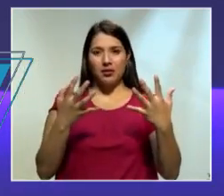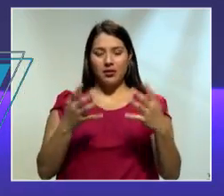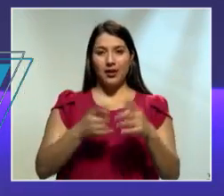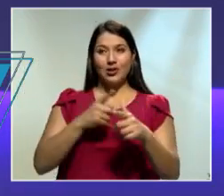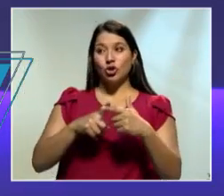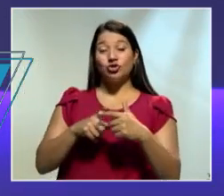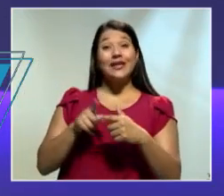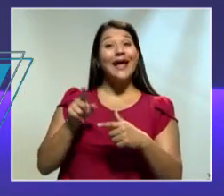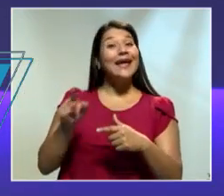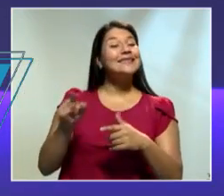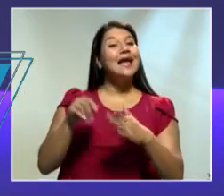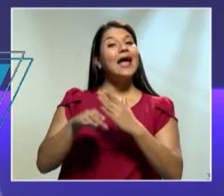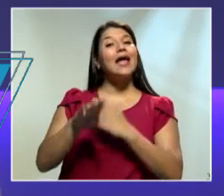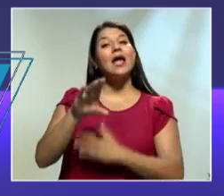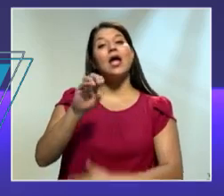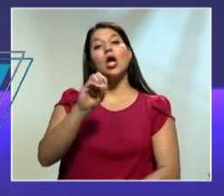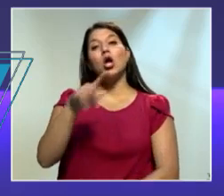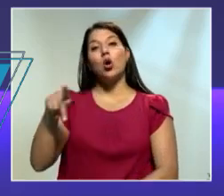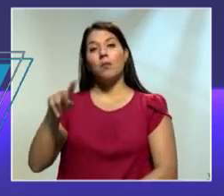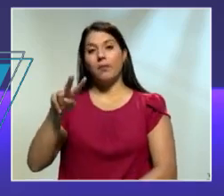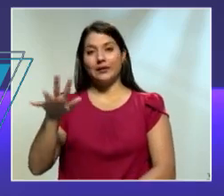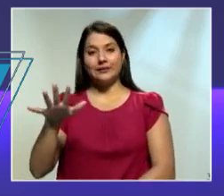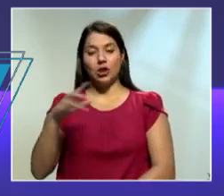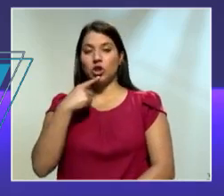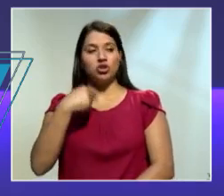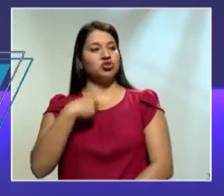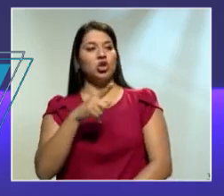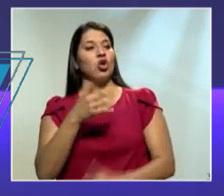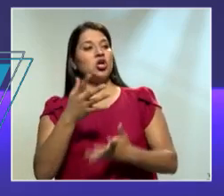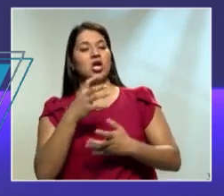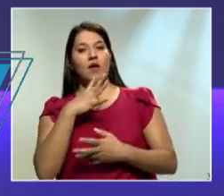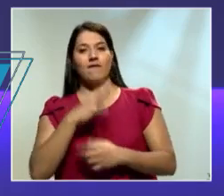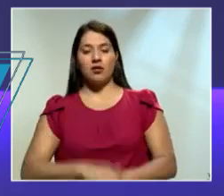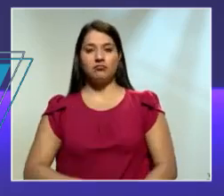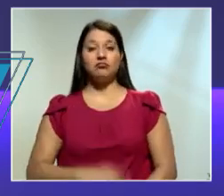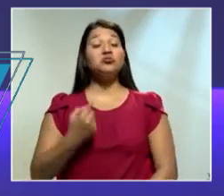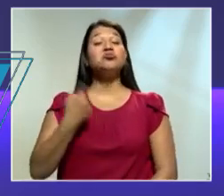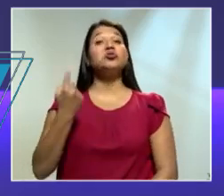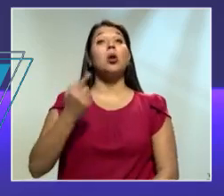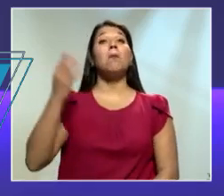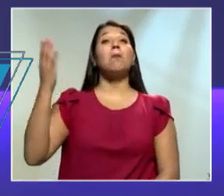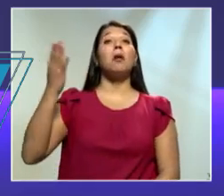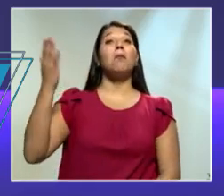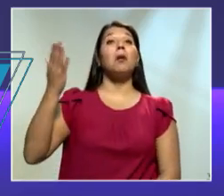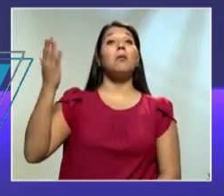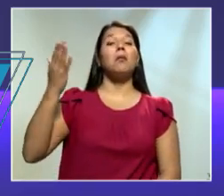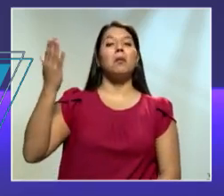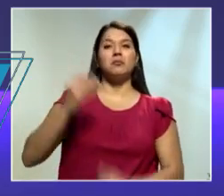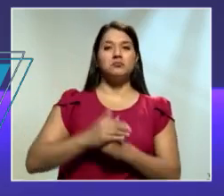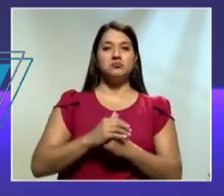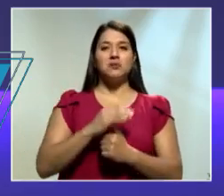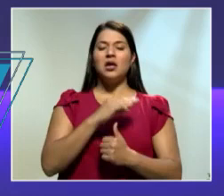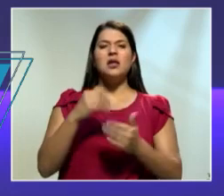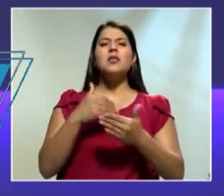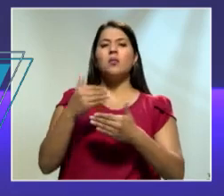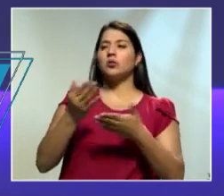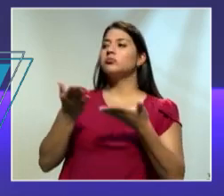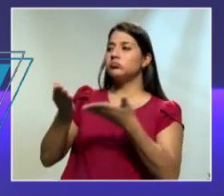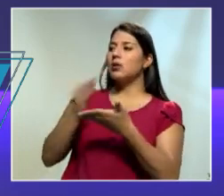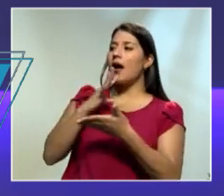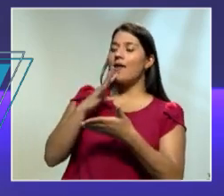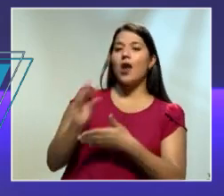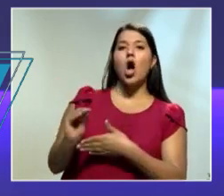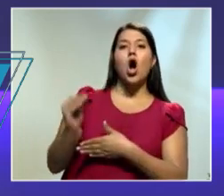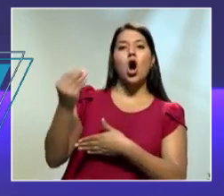Y ella en la COP25 ya dijo, yo no voy a hablar. O sea, ella solamente dio un discurso y el resto del tiempo lo estuvo cediendo a jóvenes indígenas,